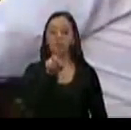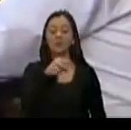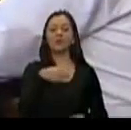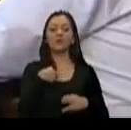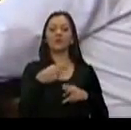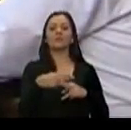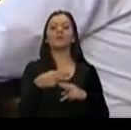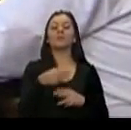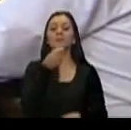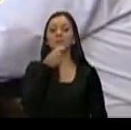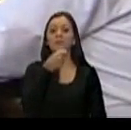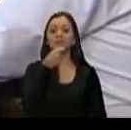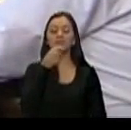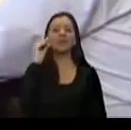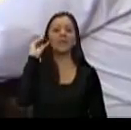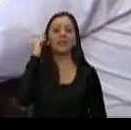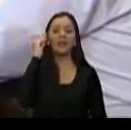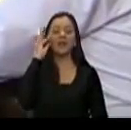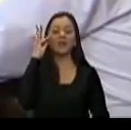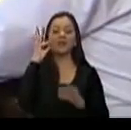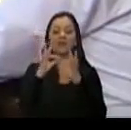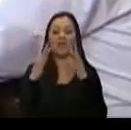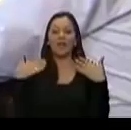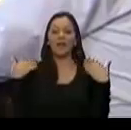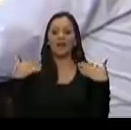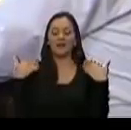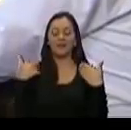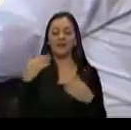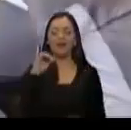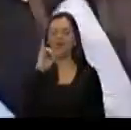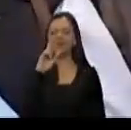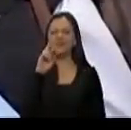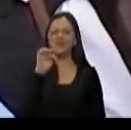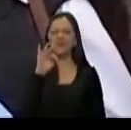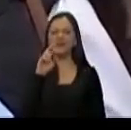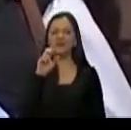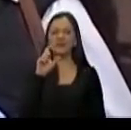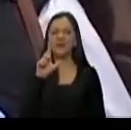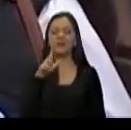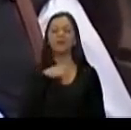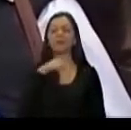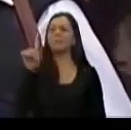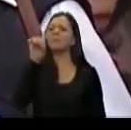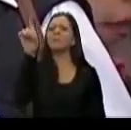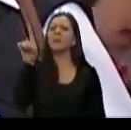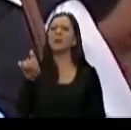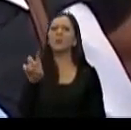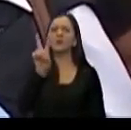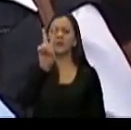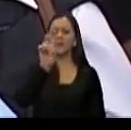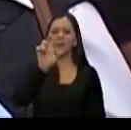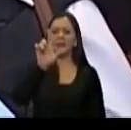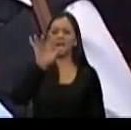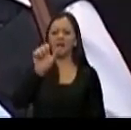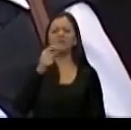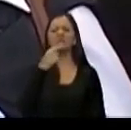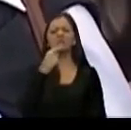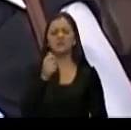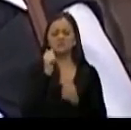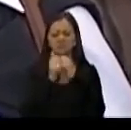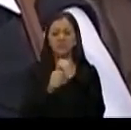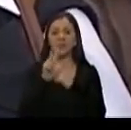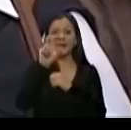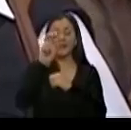Félix, periodista de Radio Fayal de Fe y Alegría. La pregunta para Monseñor Raúl Vela. Han pasado 30 años de la